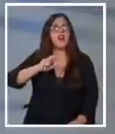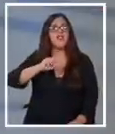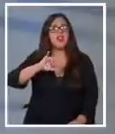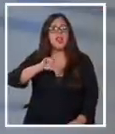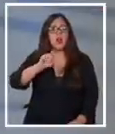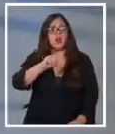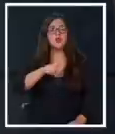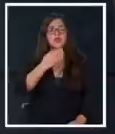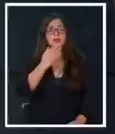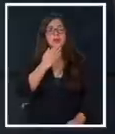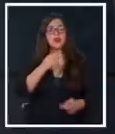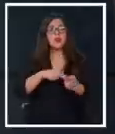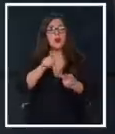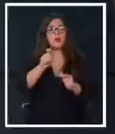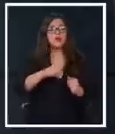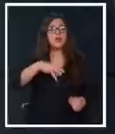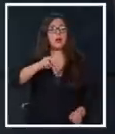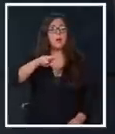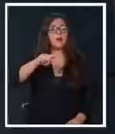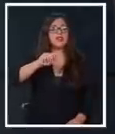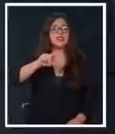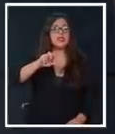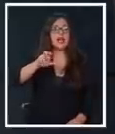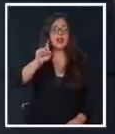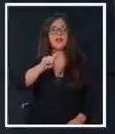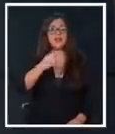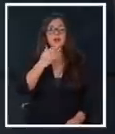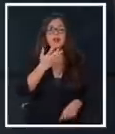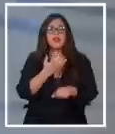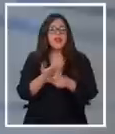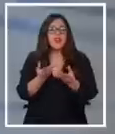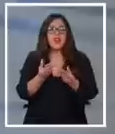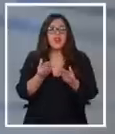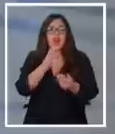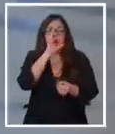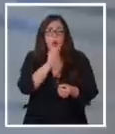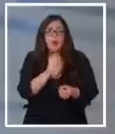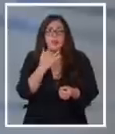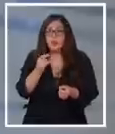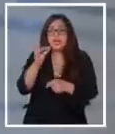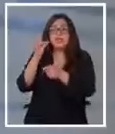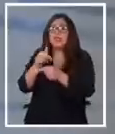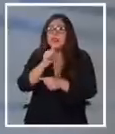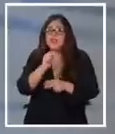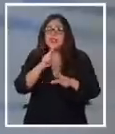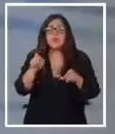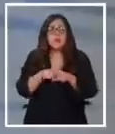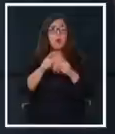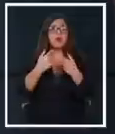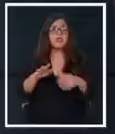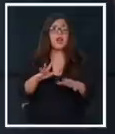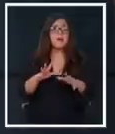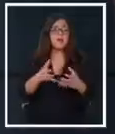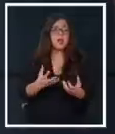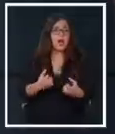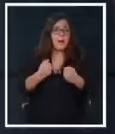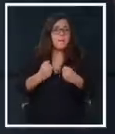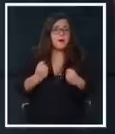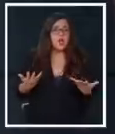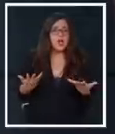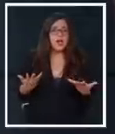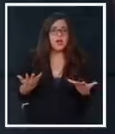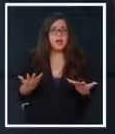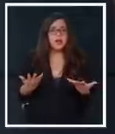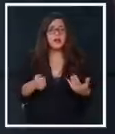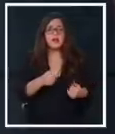coordinadora es precisamente para la zona que no es ella cuánto tiempo más receta una ministra que no está empoderada maya de que tenga su respaldo la ministra está